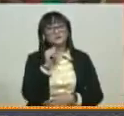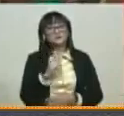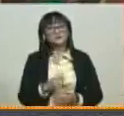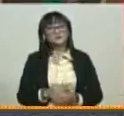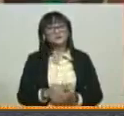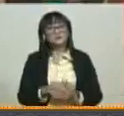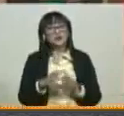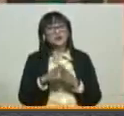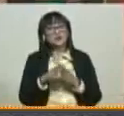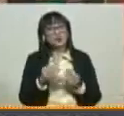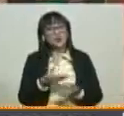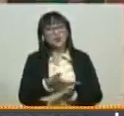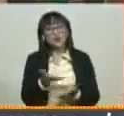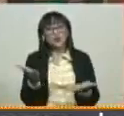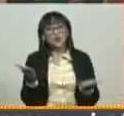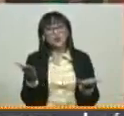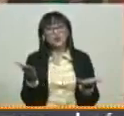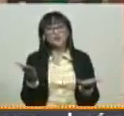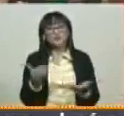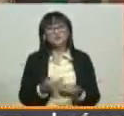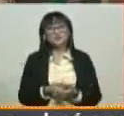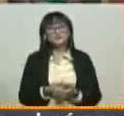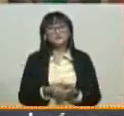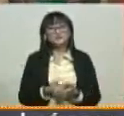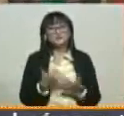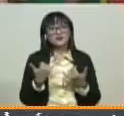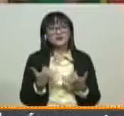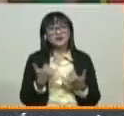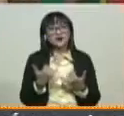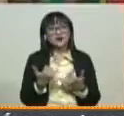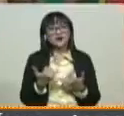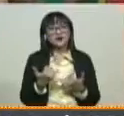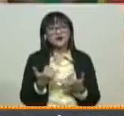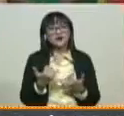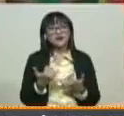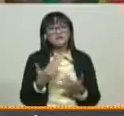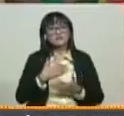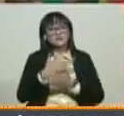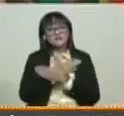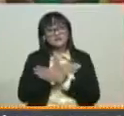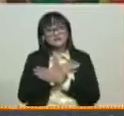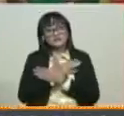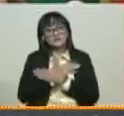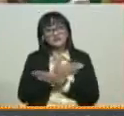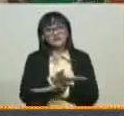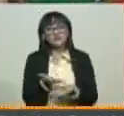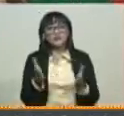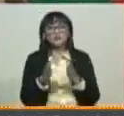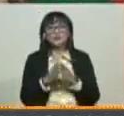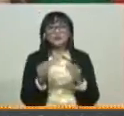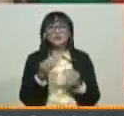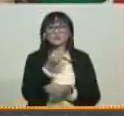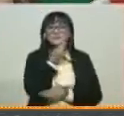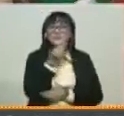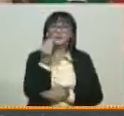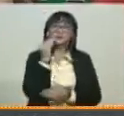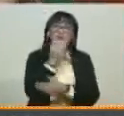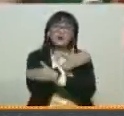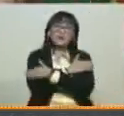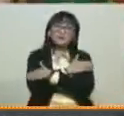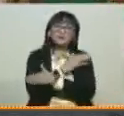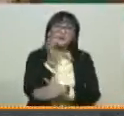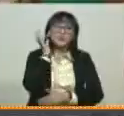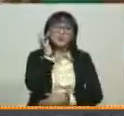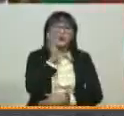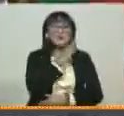a todas ustedes para que pasen. Desde ya les adelanto mis felicidades, mis besos y mi abrazo a las